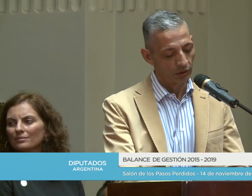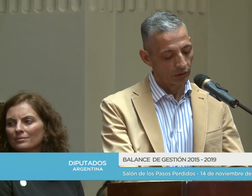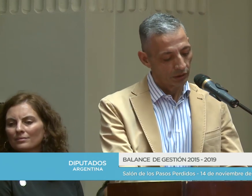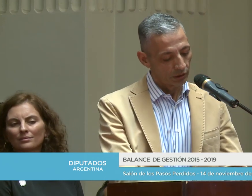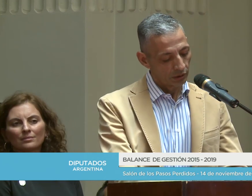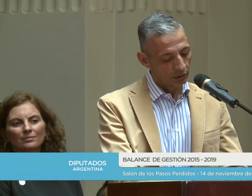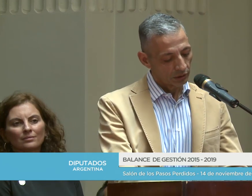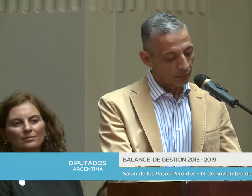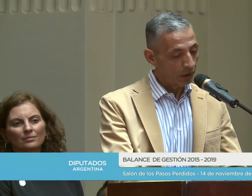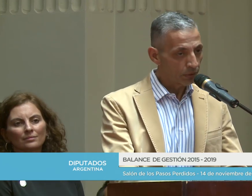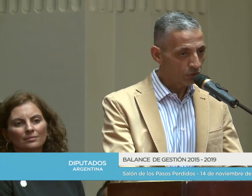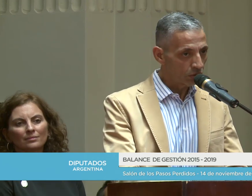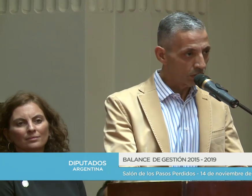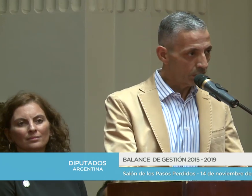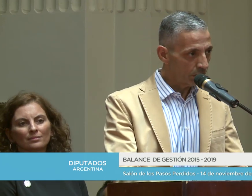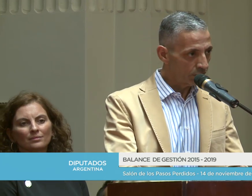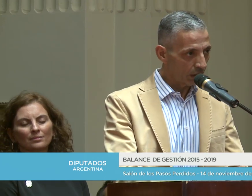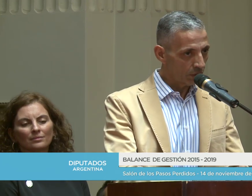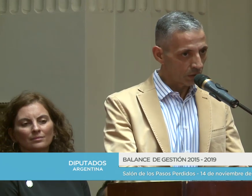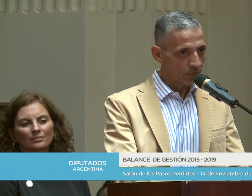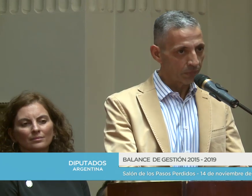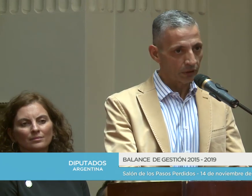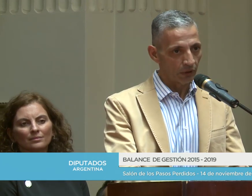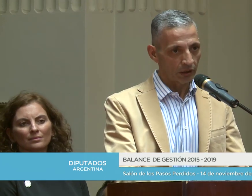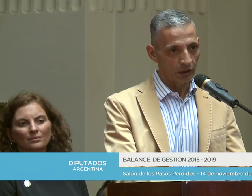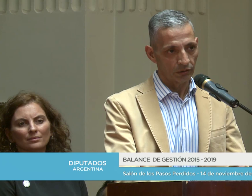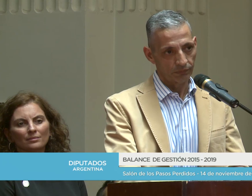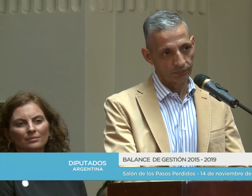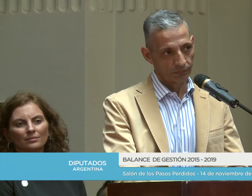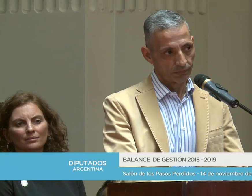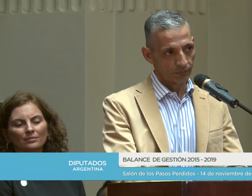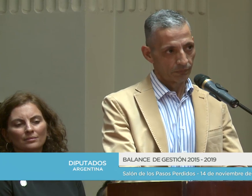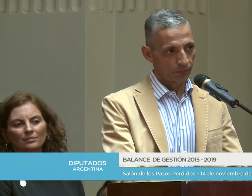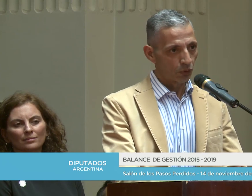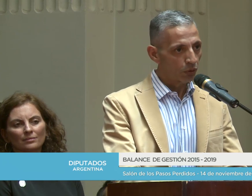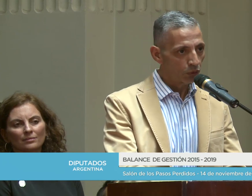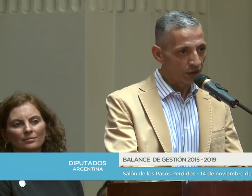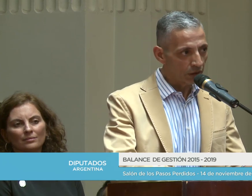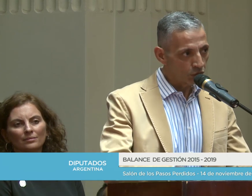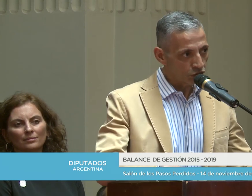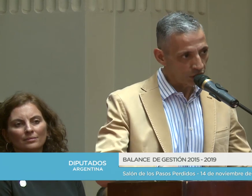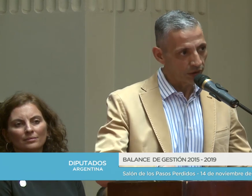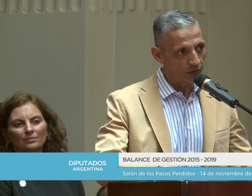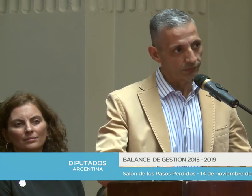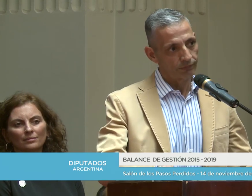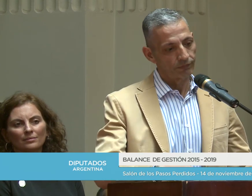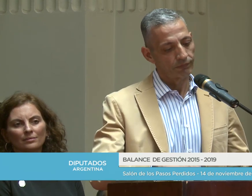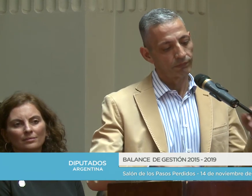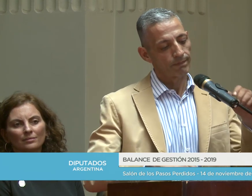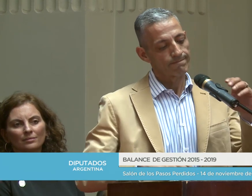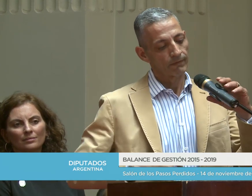video. También el protocolo de violencia laboral con perspectiva de género, porque durante muchos años